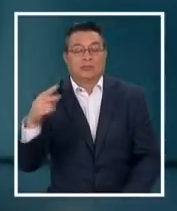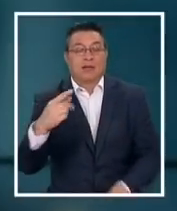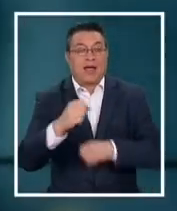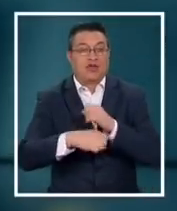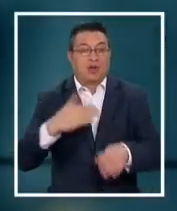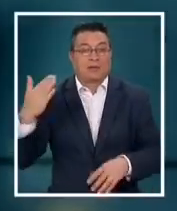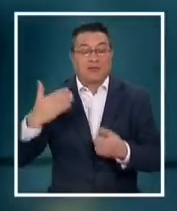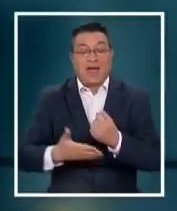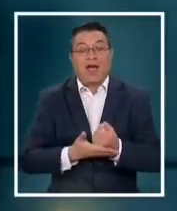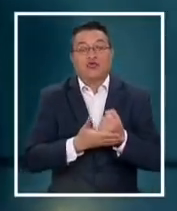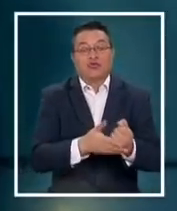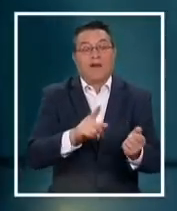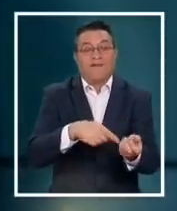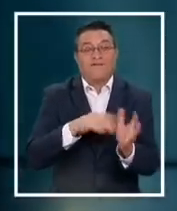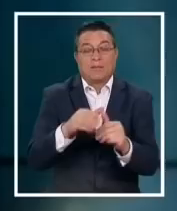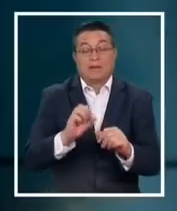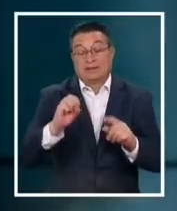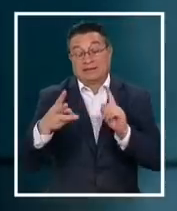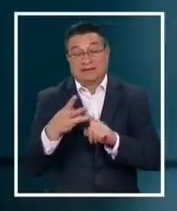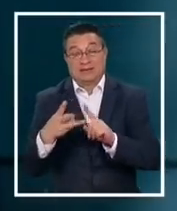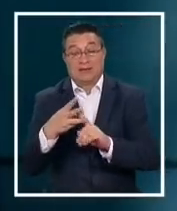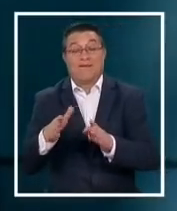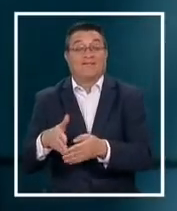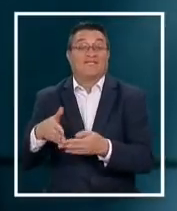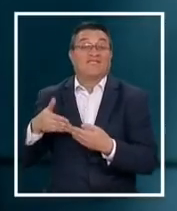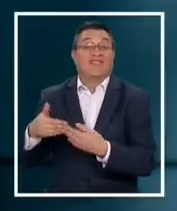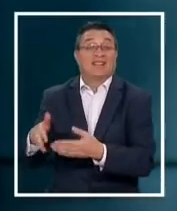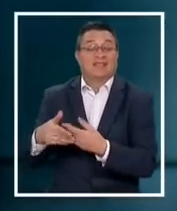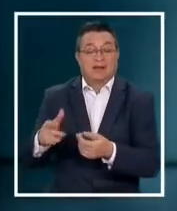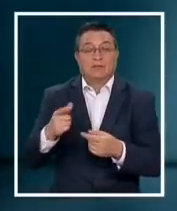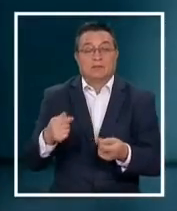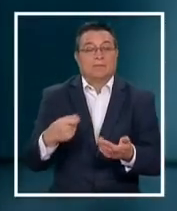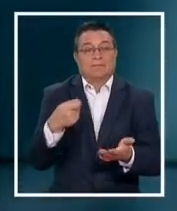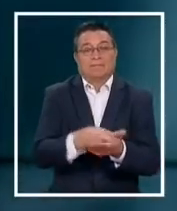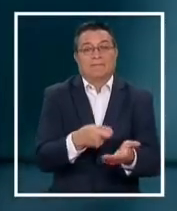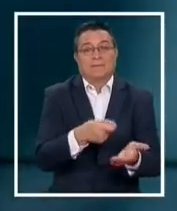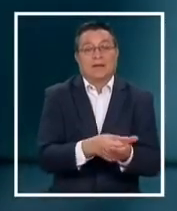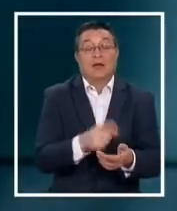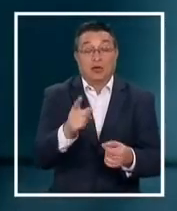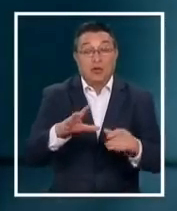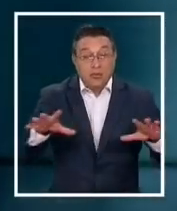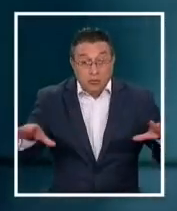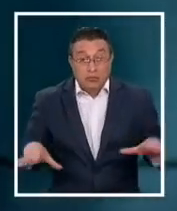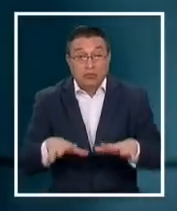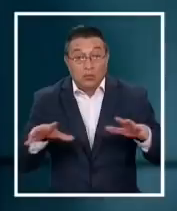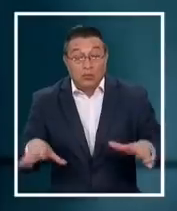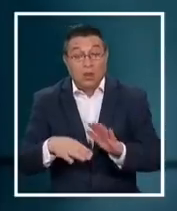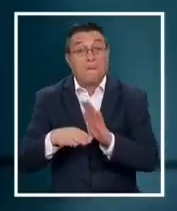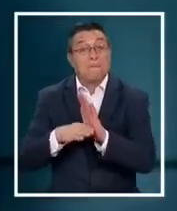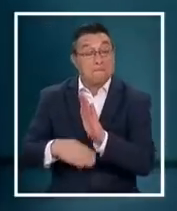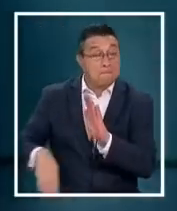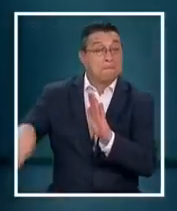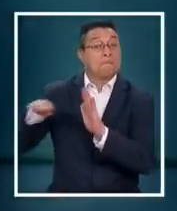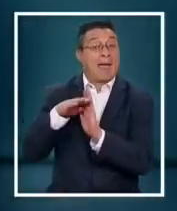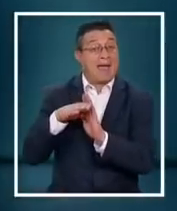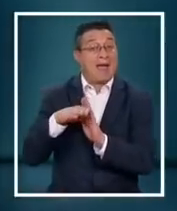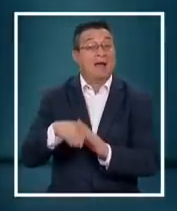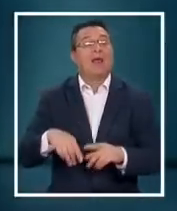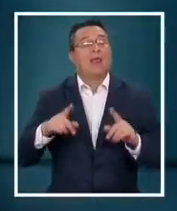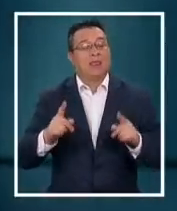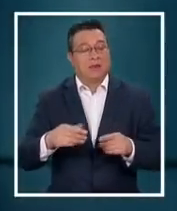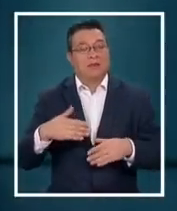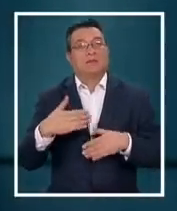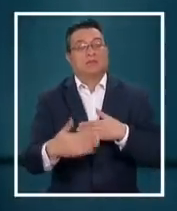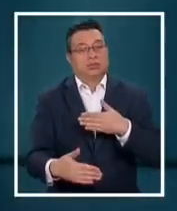ir en ayuda a las familias. Y lo tercero, flexibilizar efectivamente los requisitos. Si hay que hacer un esfuerzo mayor, porque efectivamente esto va a durar. Eso